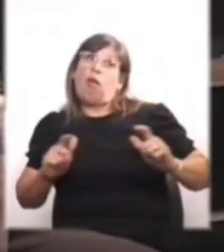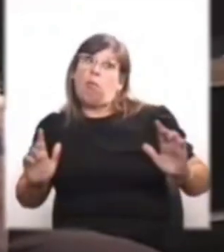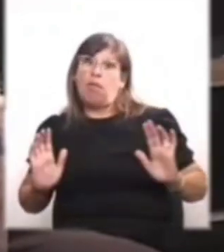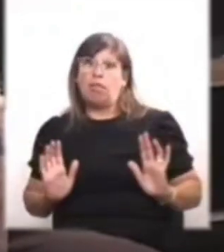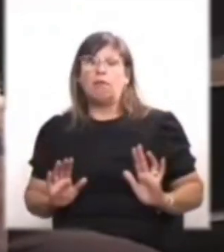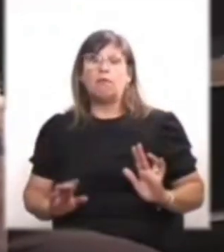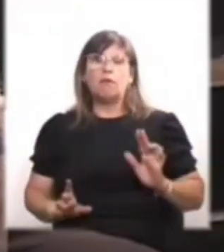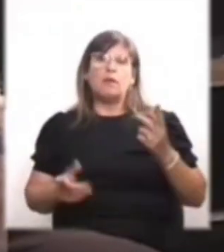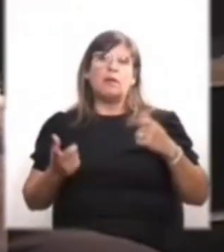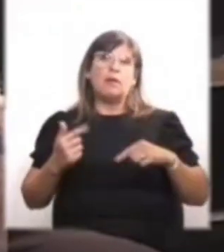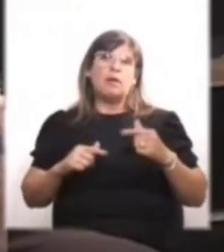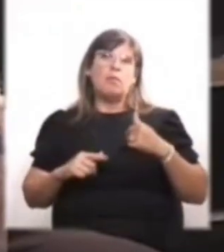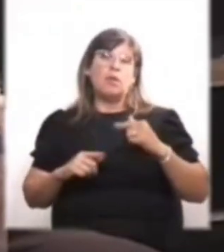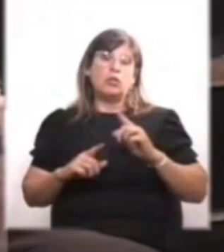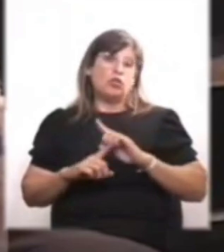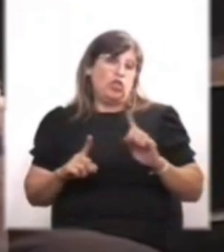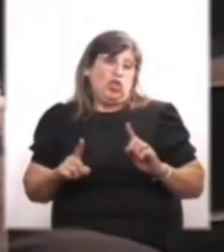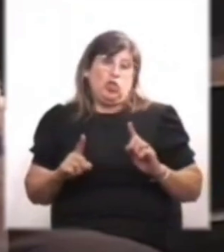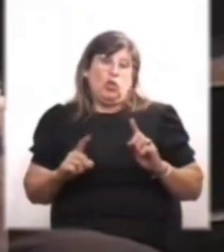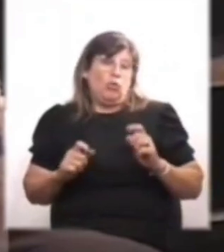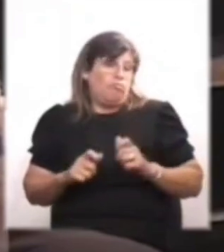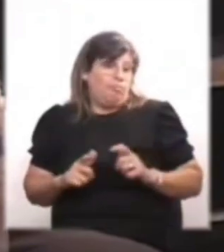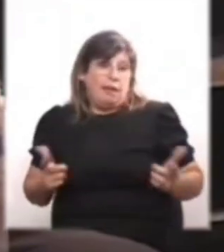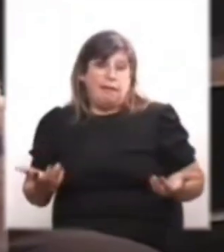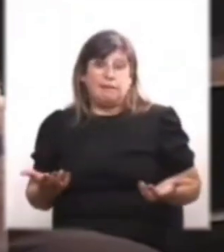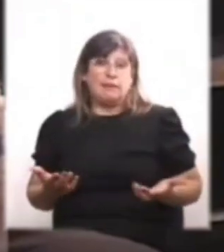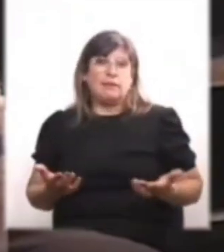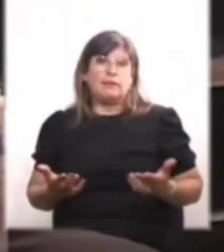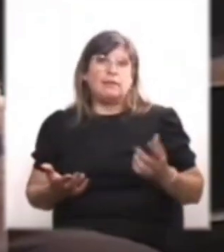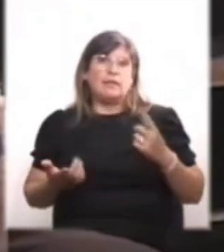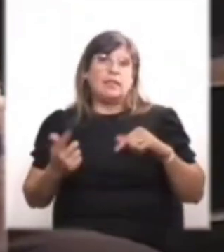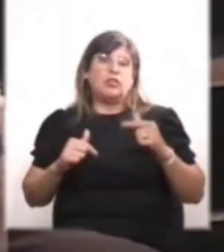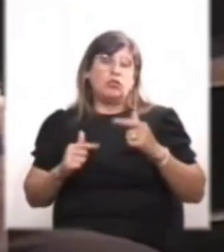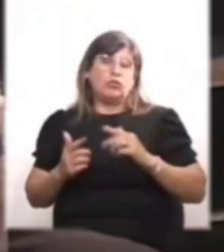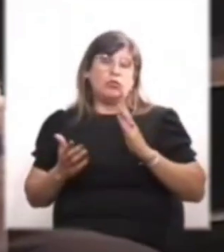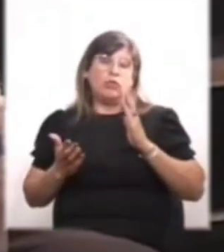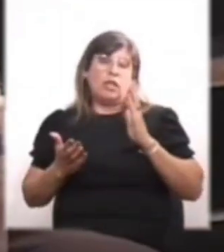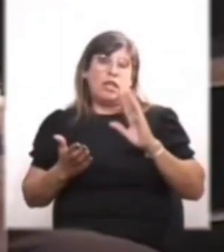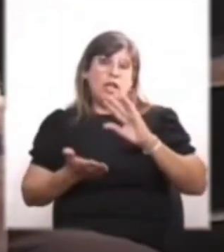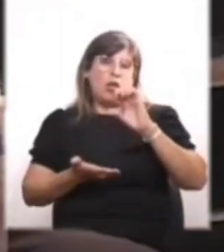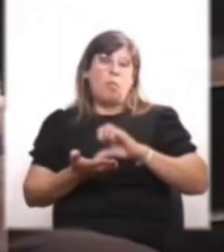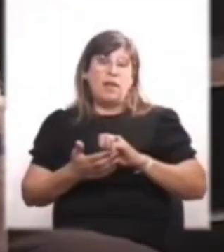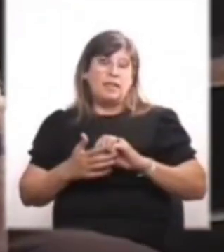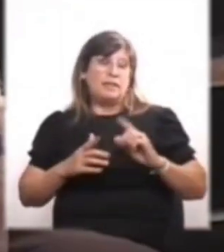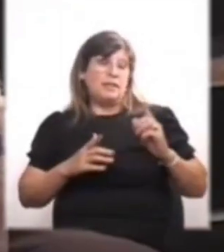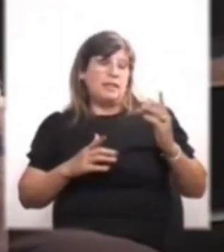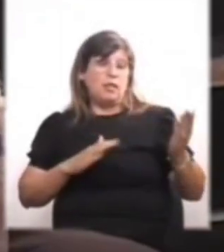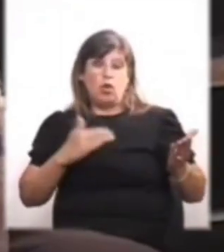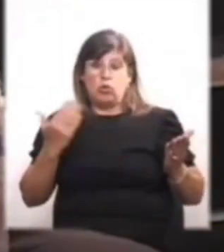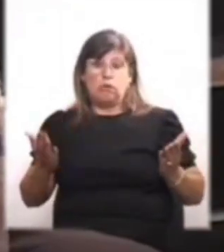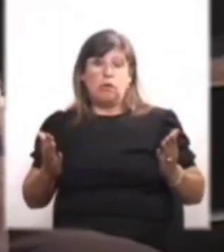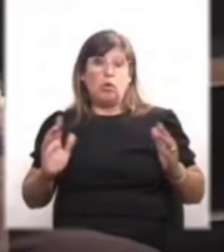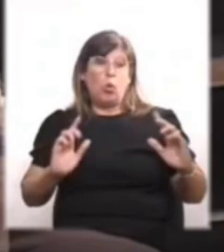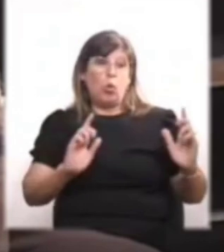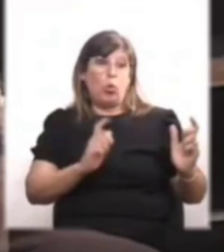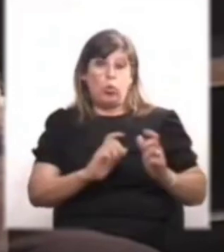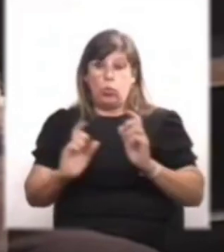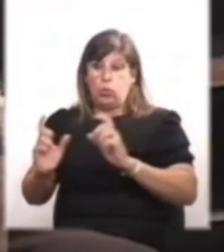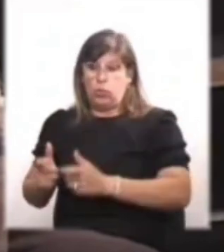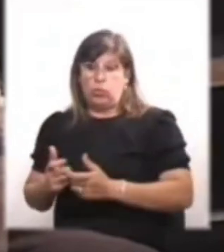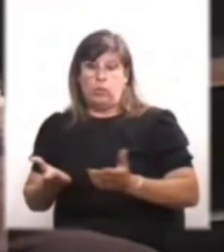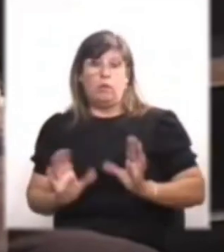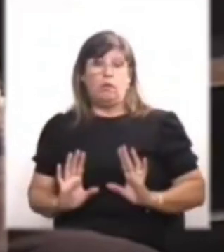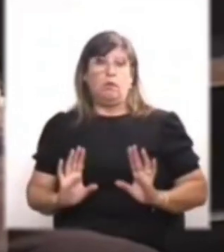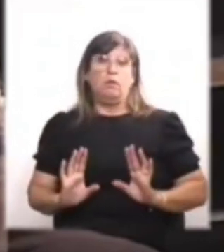cierto es que si no crece, lo cierto es que en los países linderos ha disminuido enormemente. Y nosotros